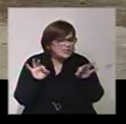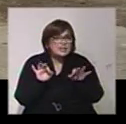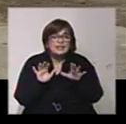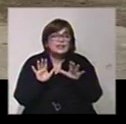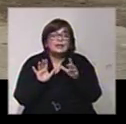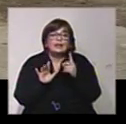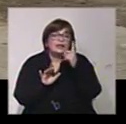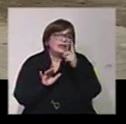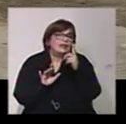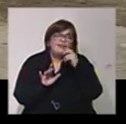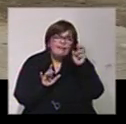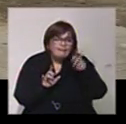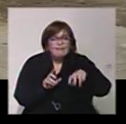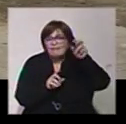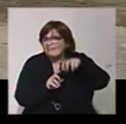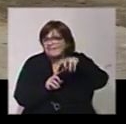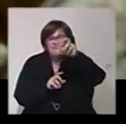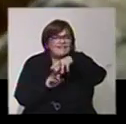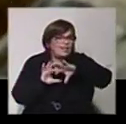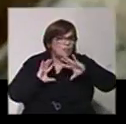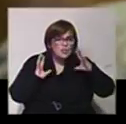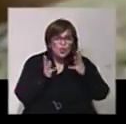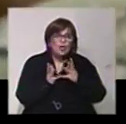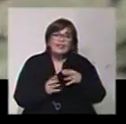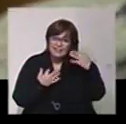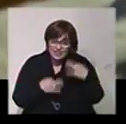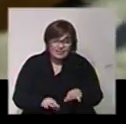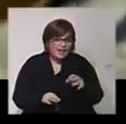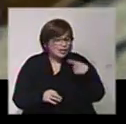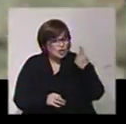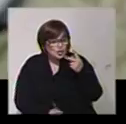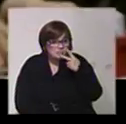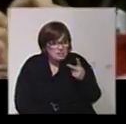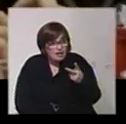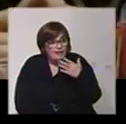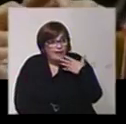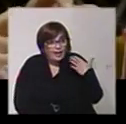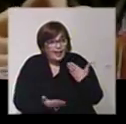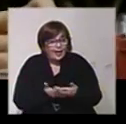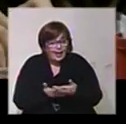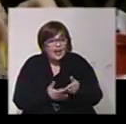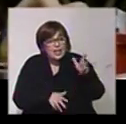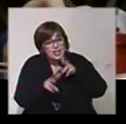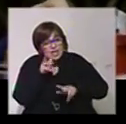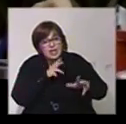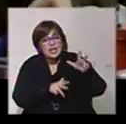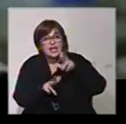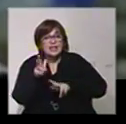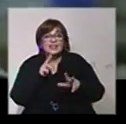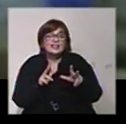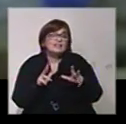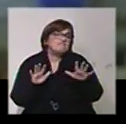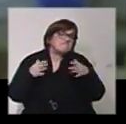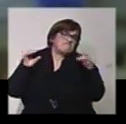un trotamundo. Entonces, la verdad que más bien lo escuchamos bastante hablar a él, ¿no? Que el loco súper así